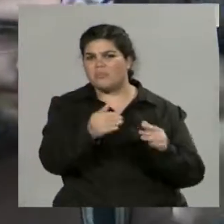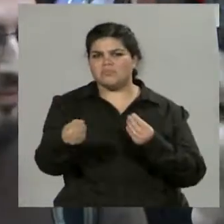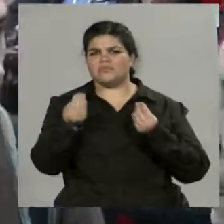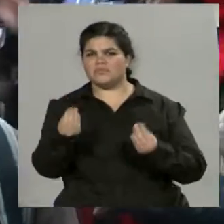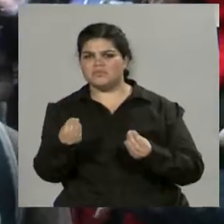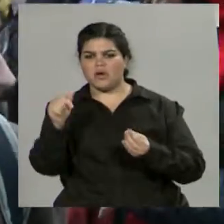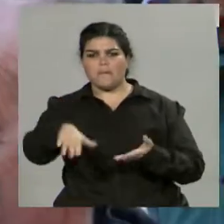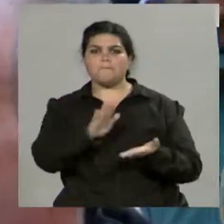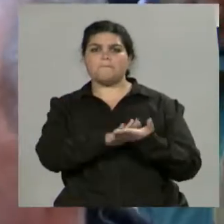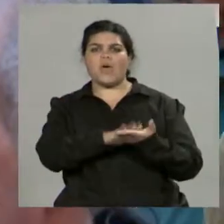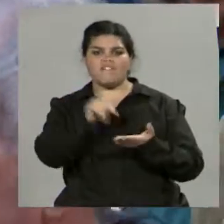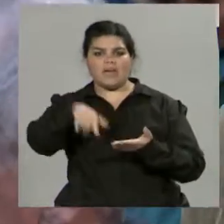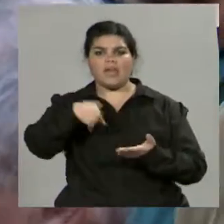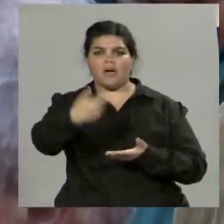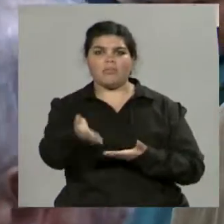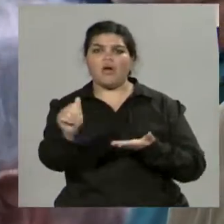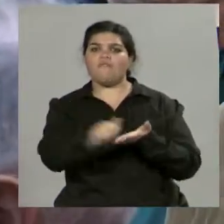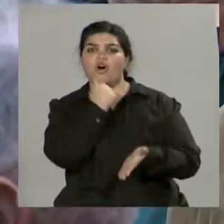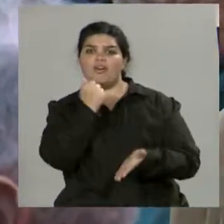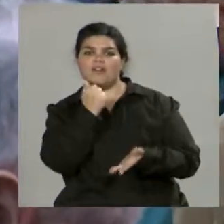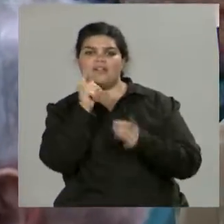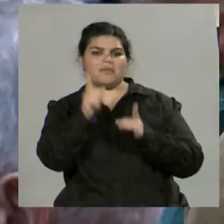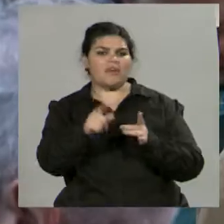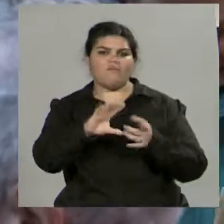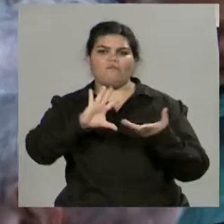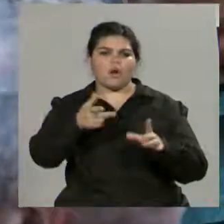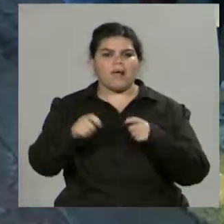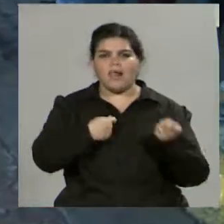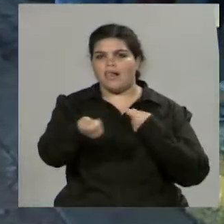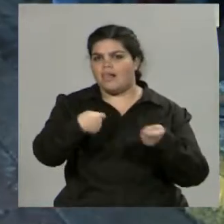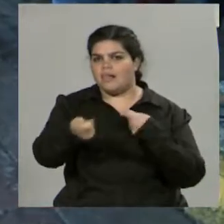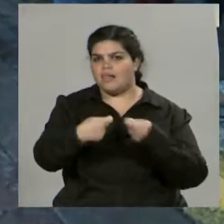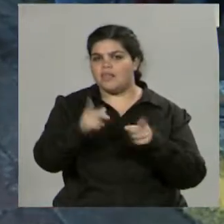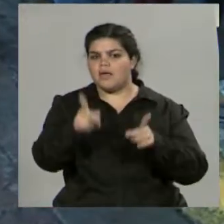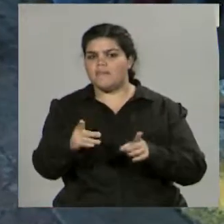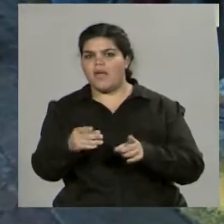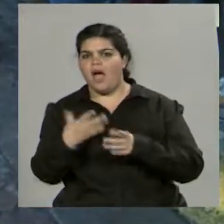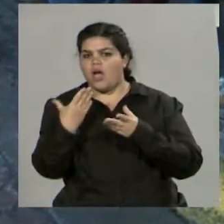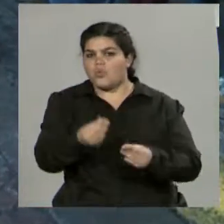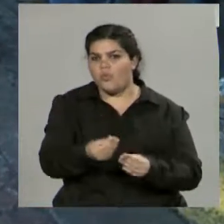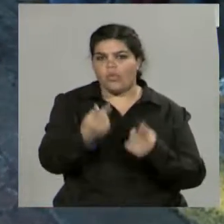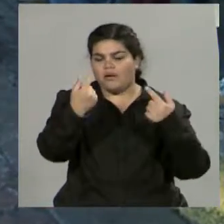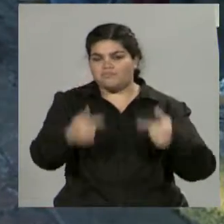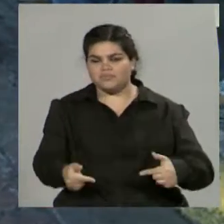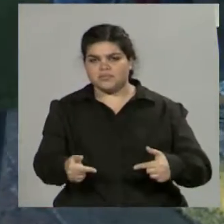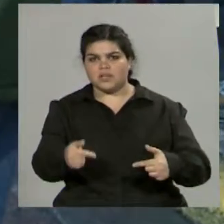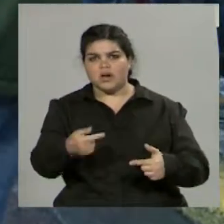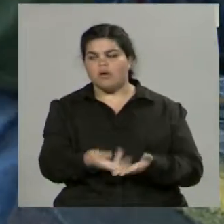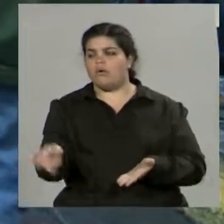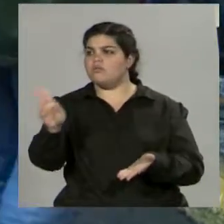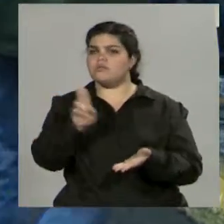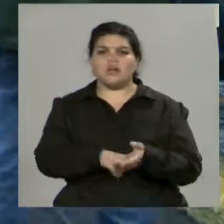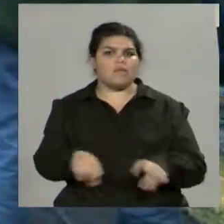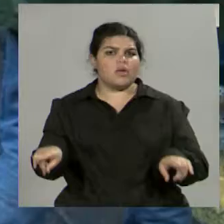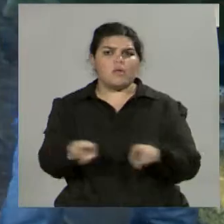en este momento van a ser borradas, que las jugadas de siempre y bueno, un poquito de complicidad y como te digo, otra vez el viaje a